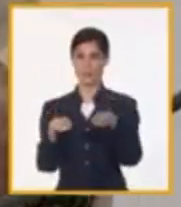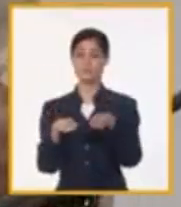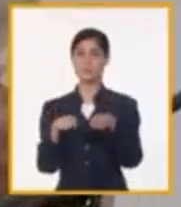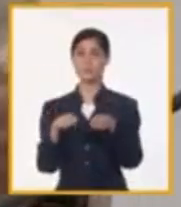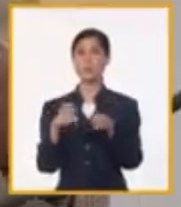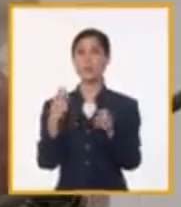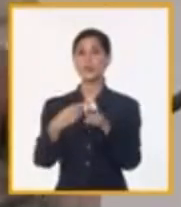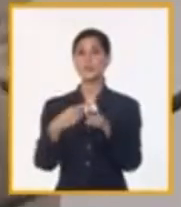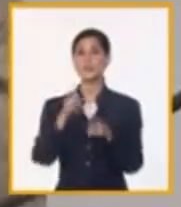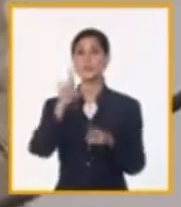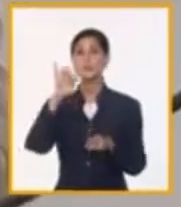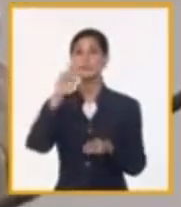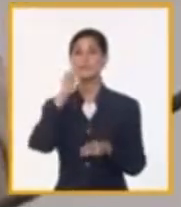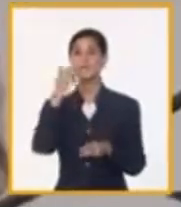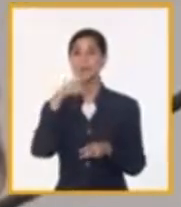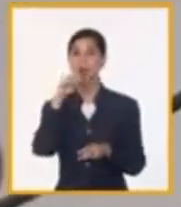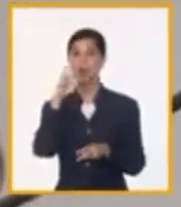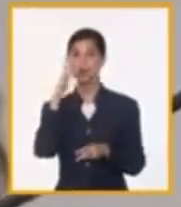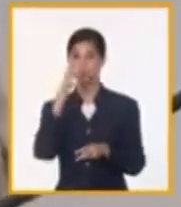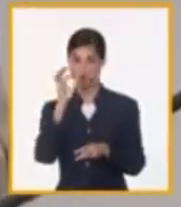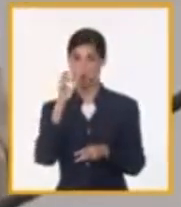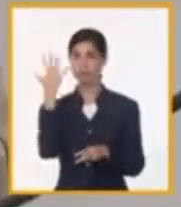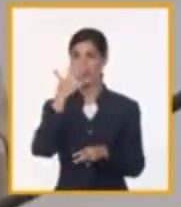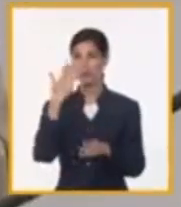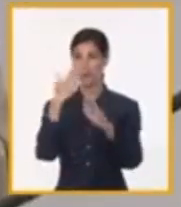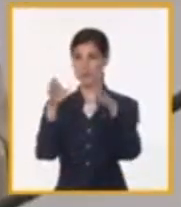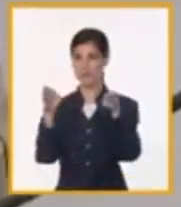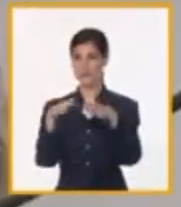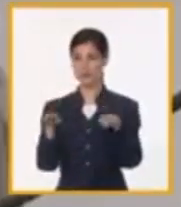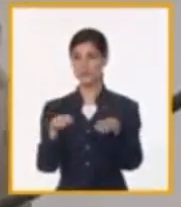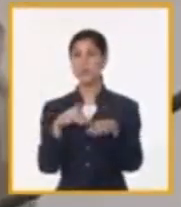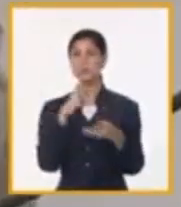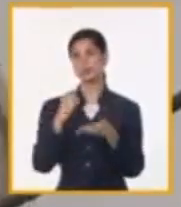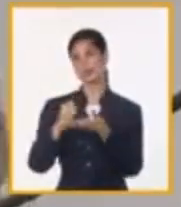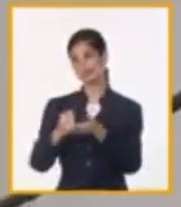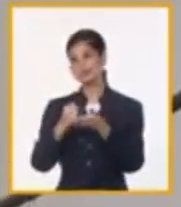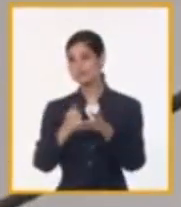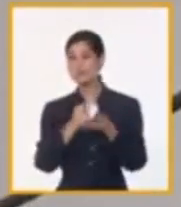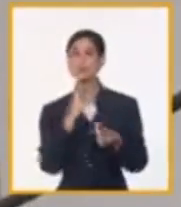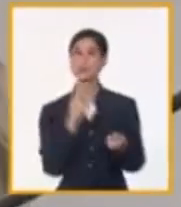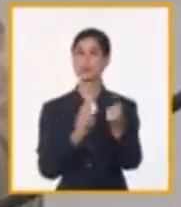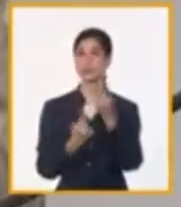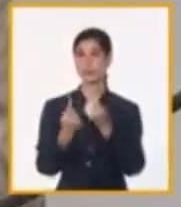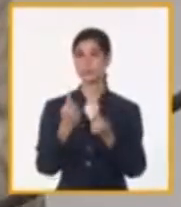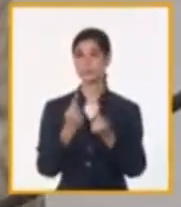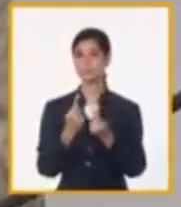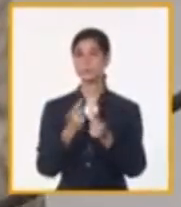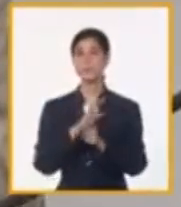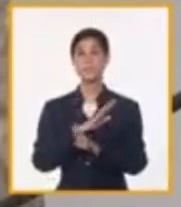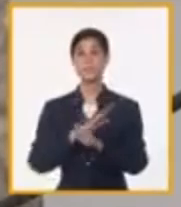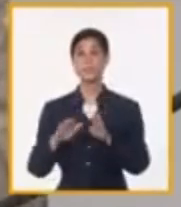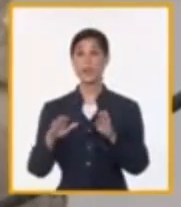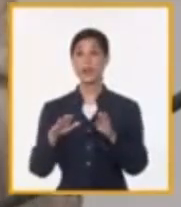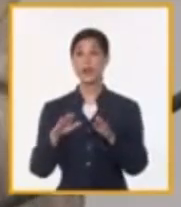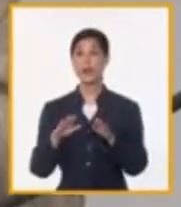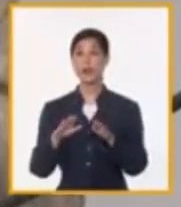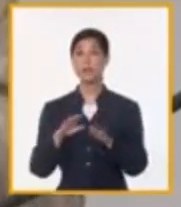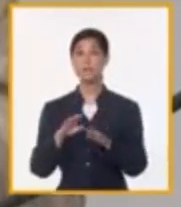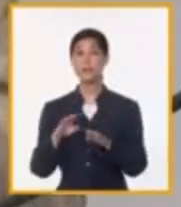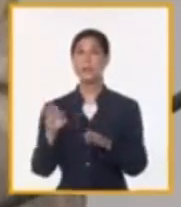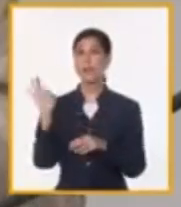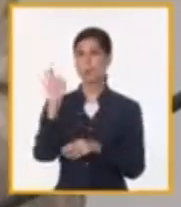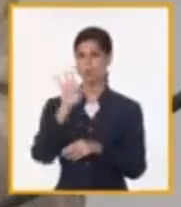es solidaria pero es también porque eso está en su vecindad y desde el primer desde el otro desde el día siguiente desde el 8 de